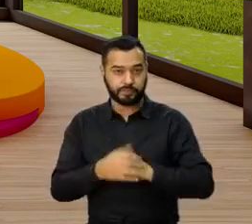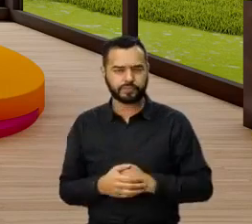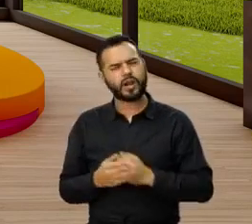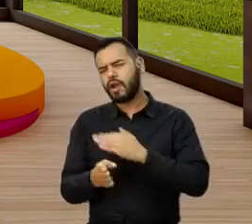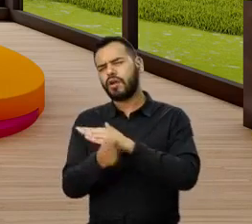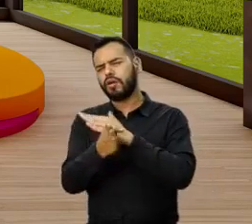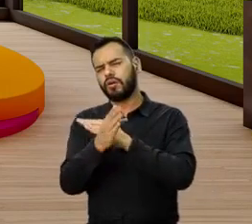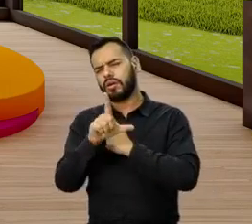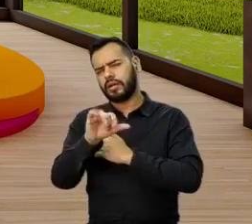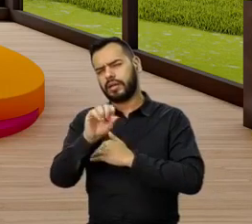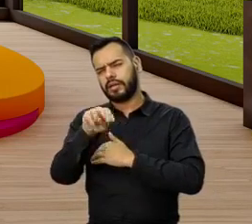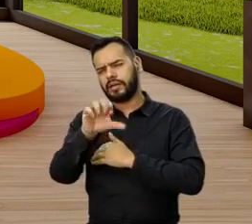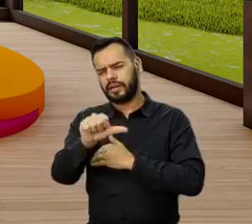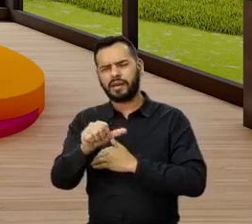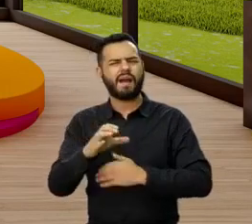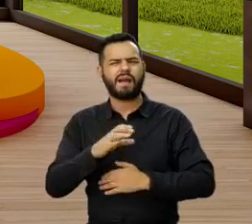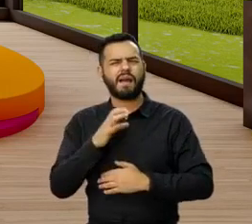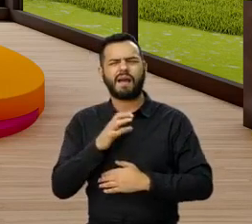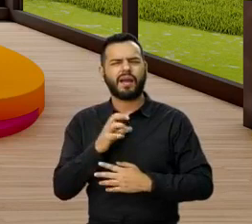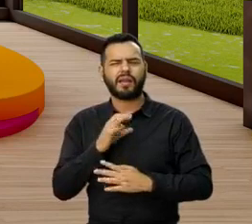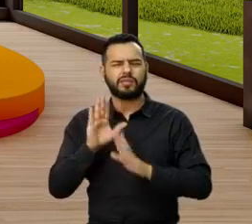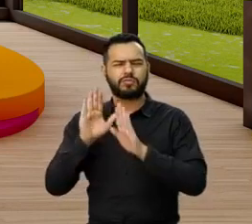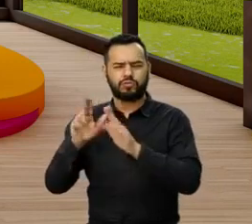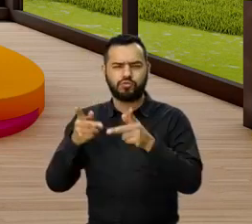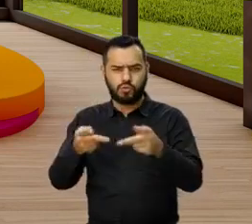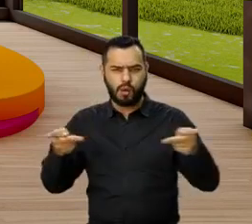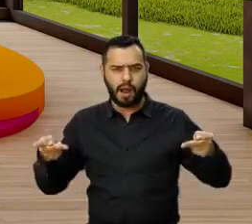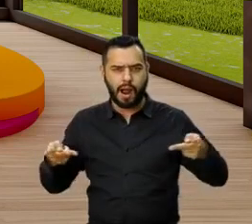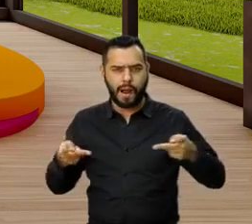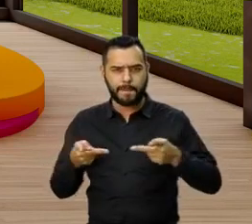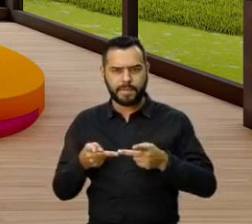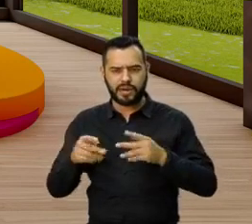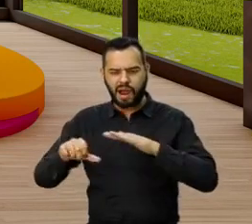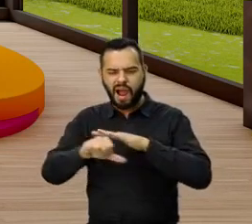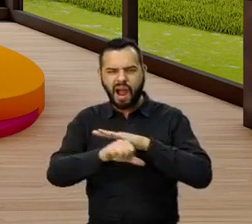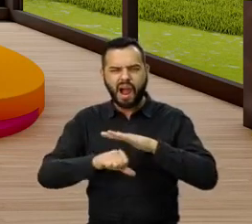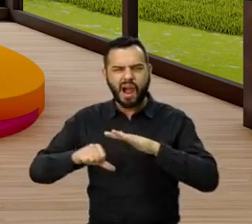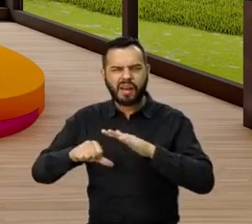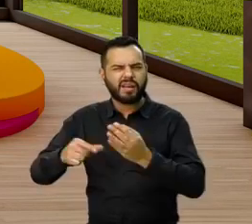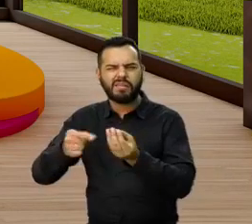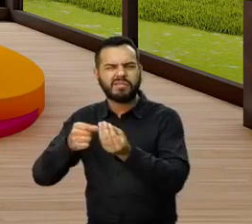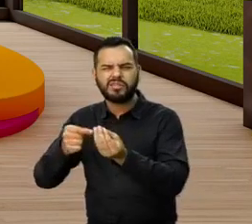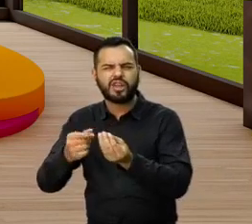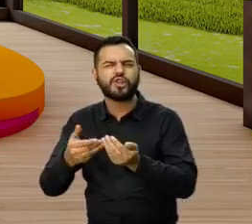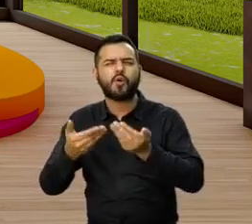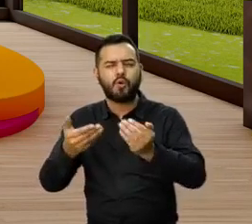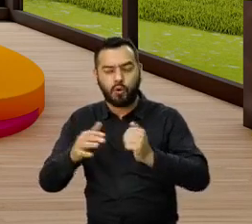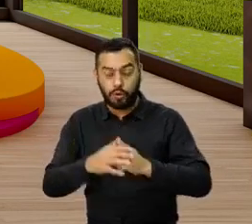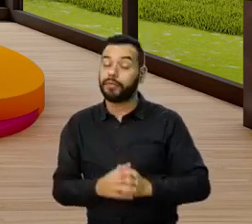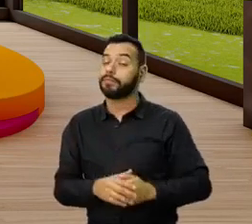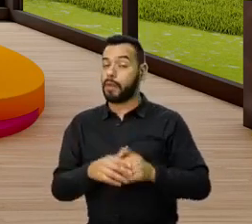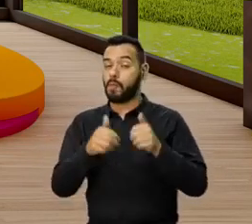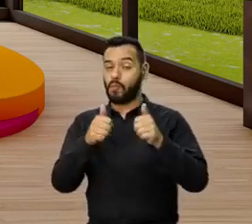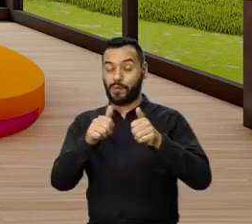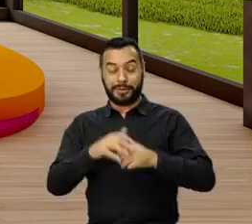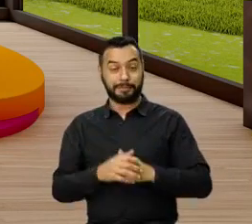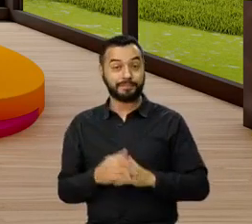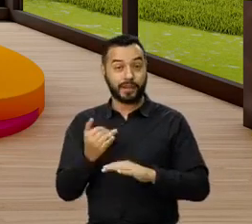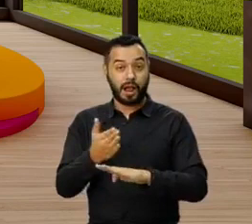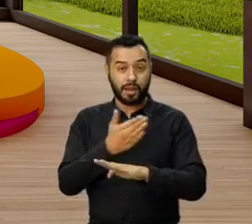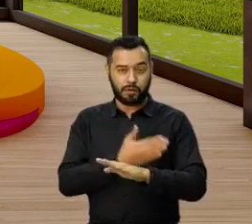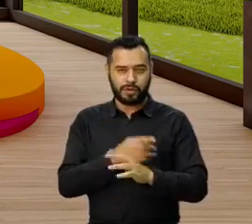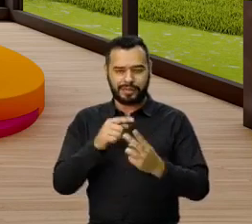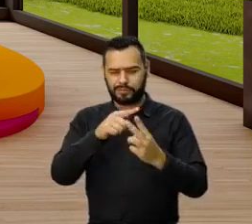continuemos con las características de los apartamentos en cuanto a área y diseño como son bueno en este momento estamos hablando